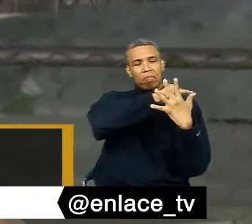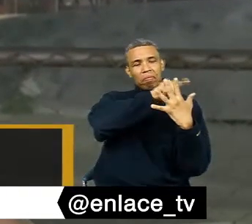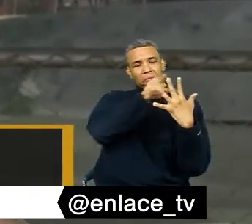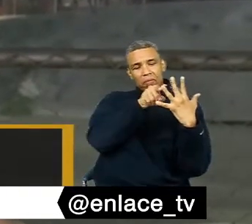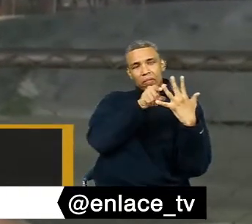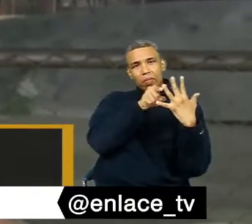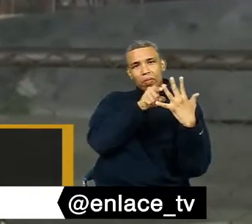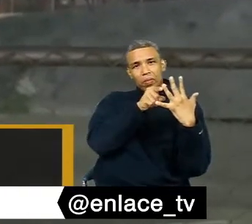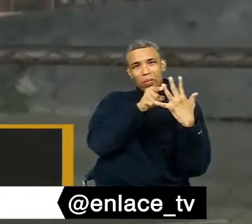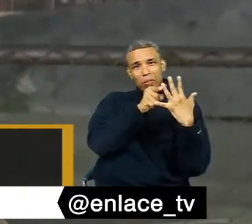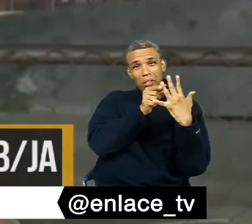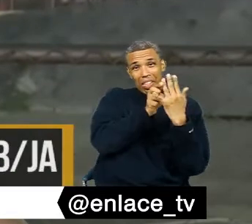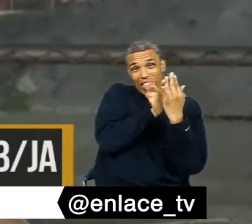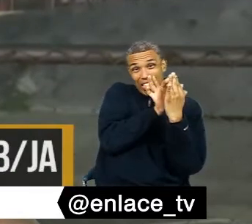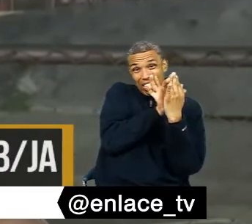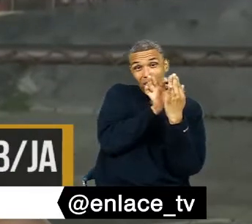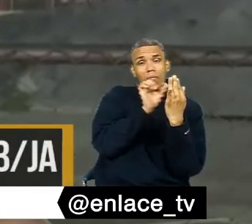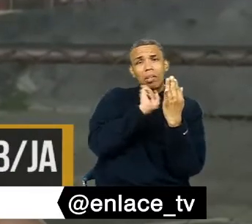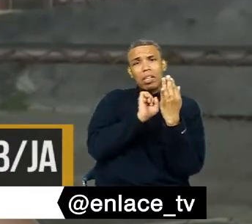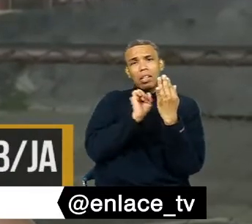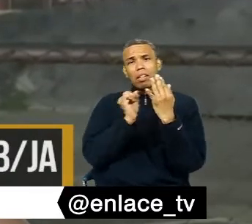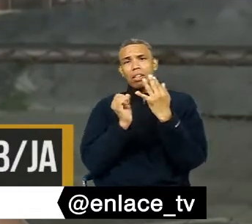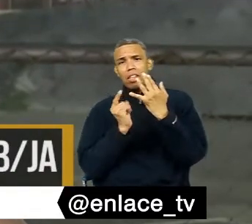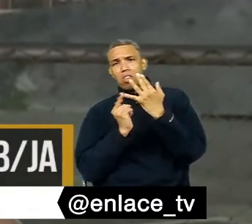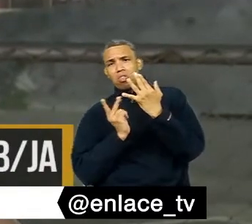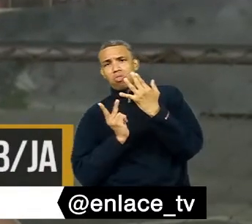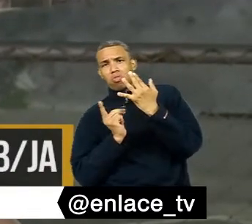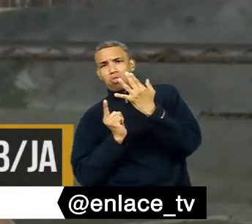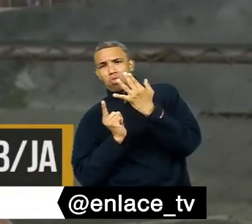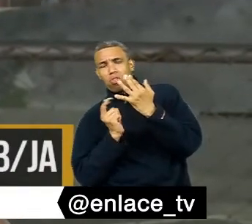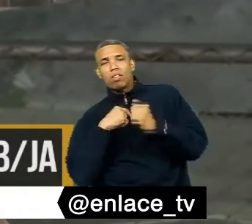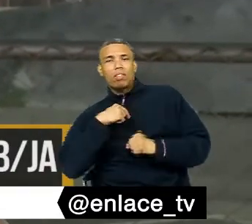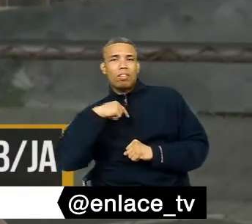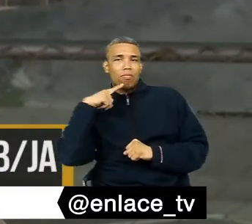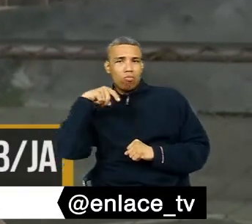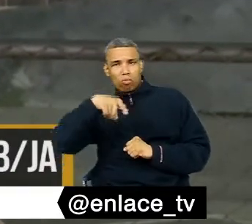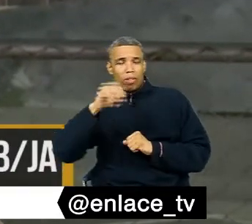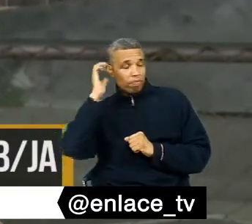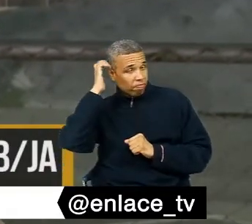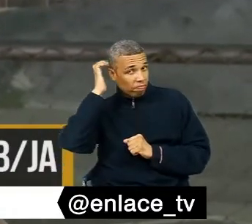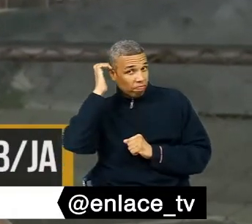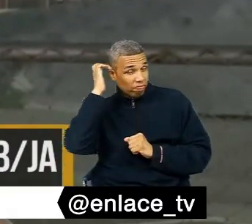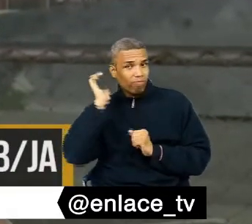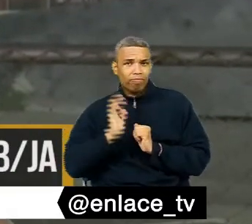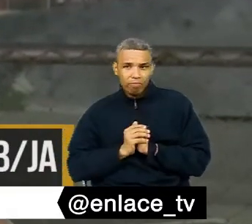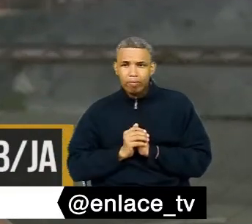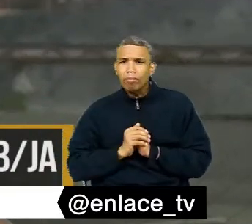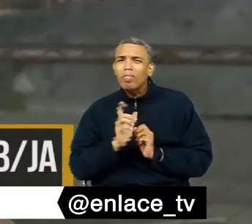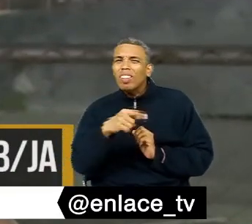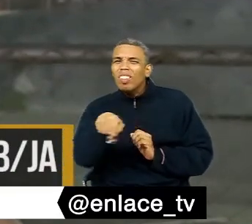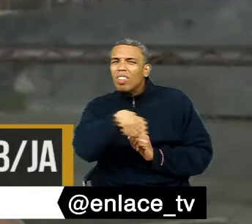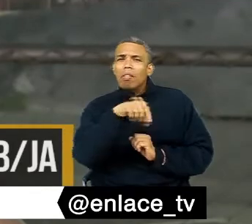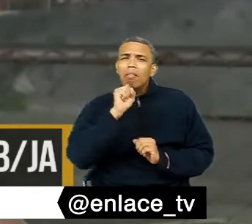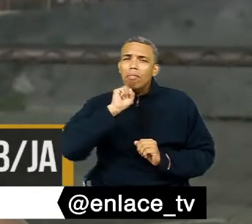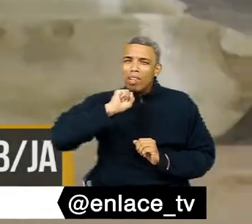pues estimular, motivar a los muchachos que también vienen saliendo en el semillero del Inderva, y